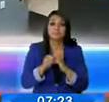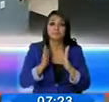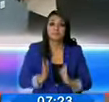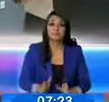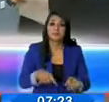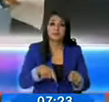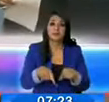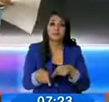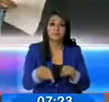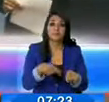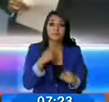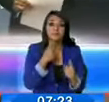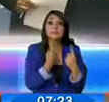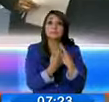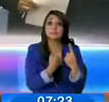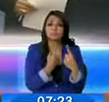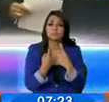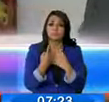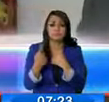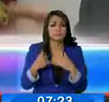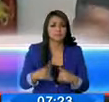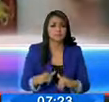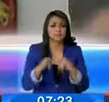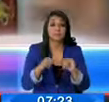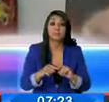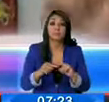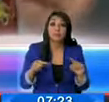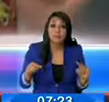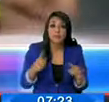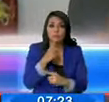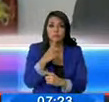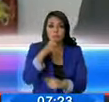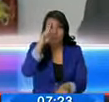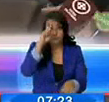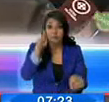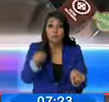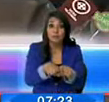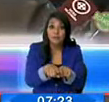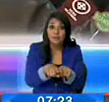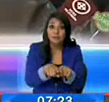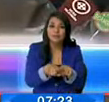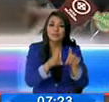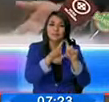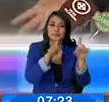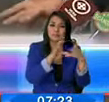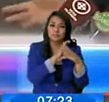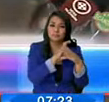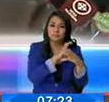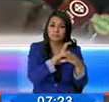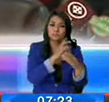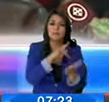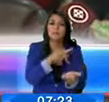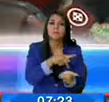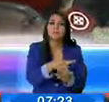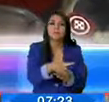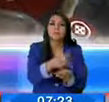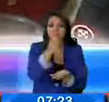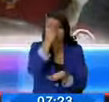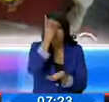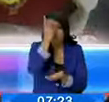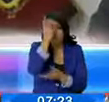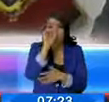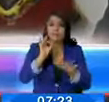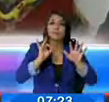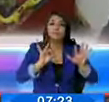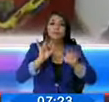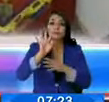que el canal de diálogo se mantiene, al tiempo que reconoció que entre los acuerdos que sostienen con este sector es el pago de una deuda de 79 millones